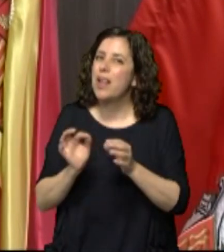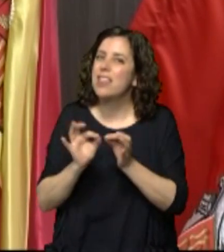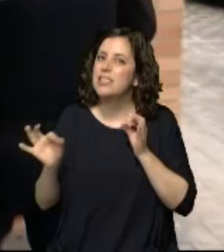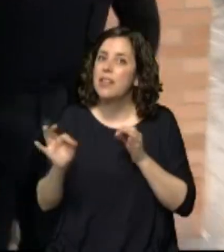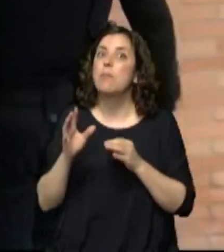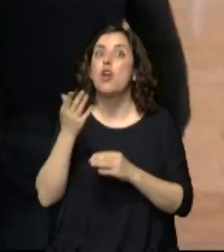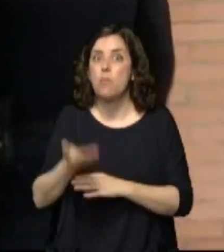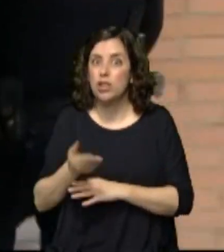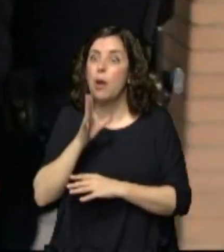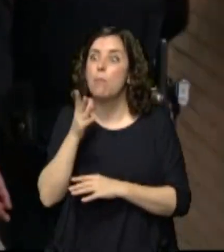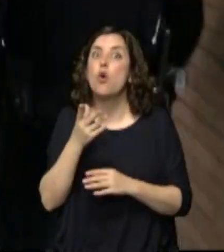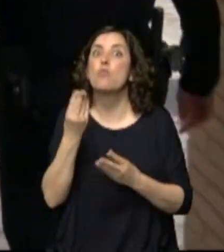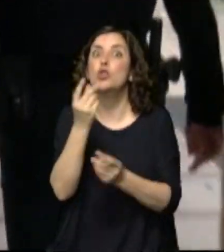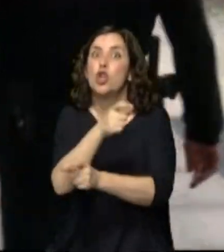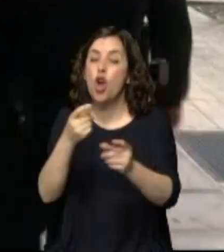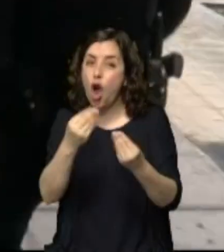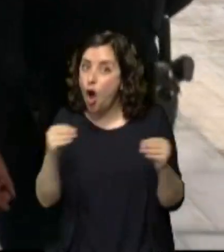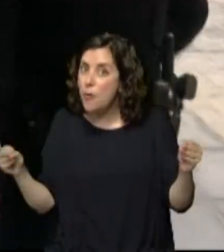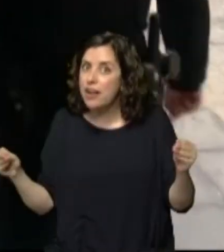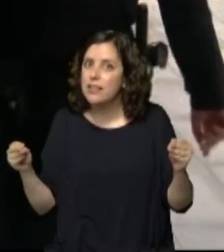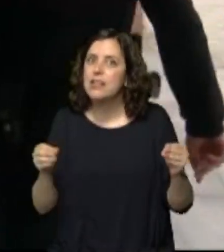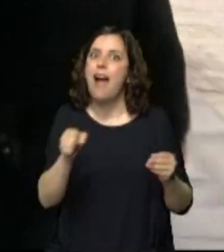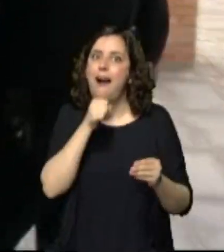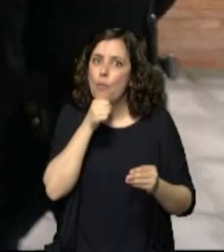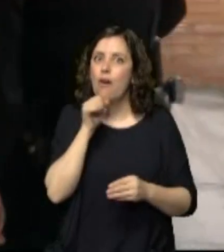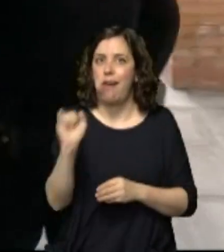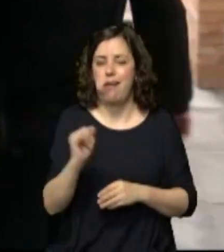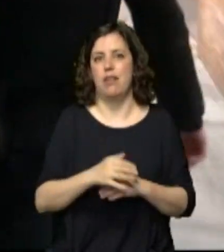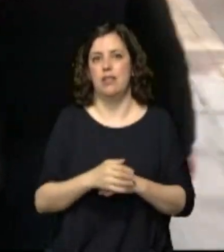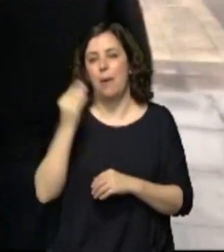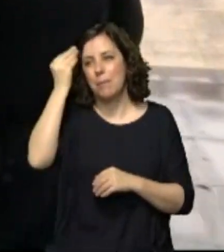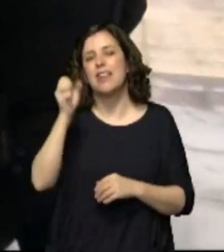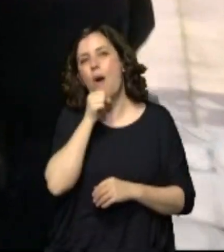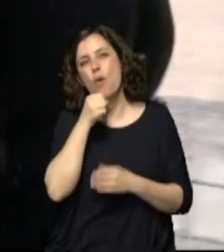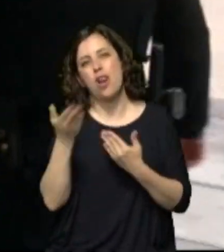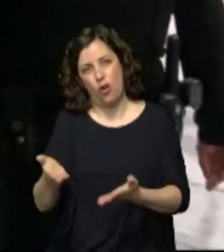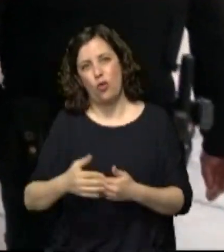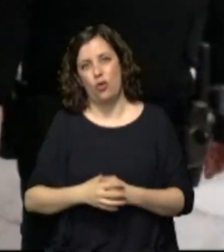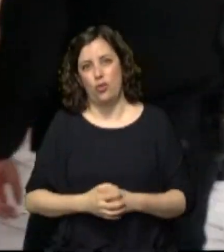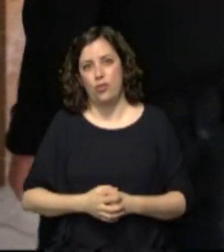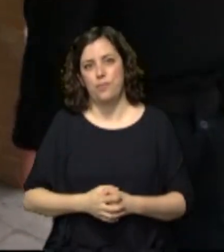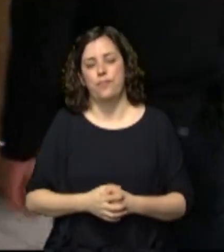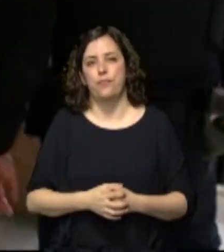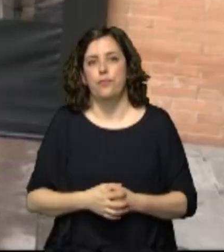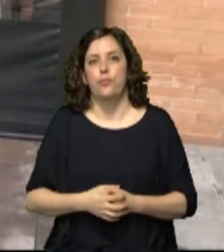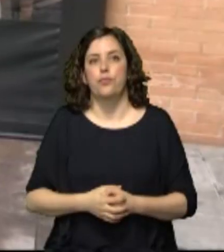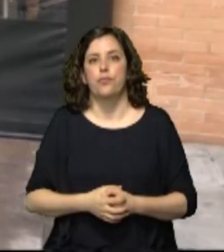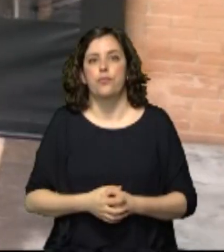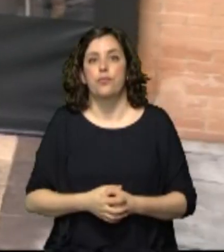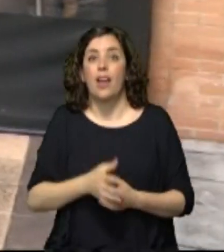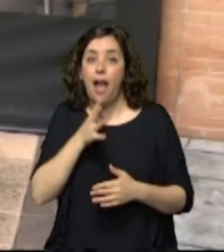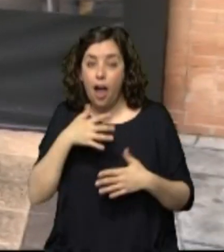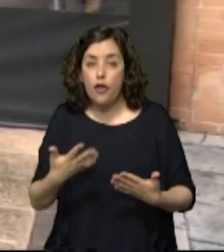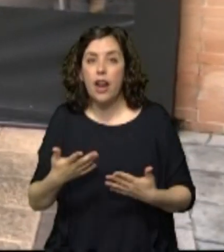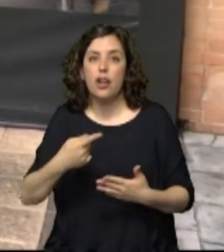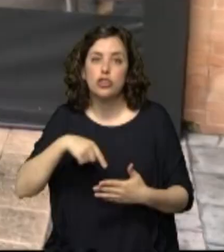tienen abuelo, entonces yo sí que les pido que piensen en su abuelo. Y en este momento estamos con lo de las